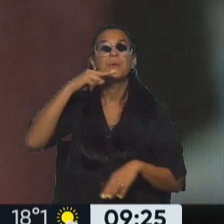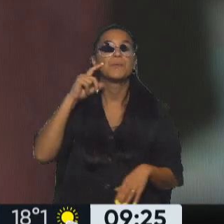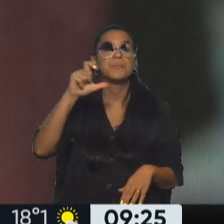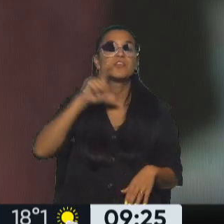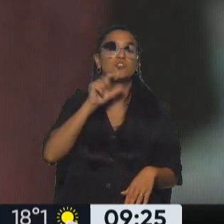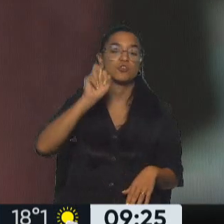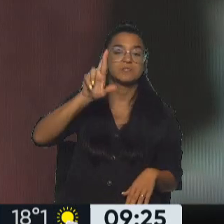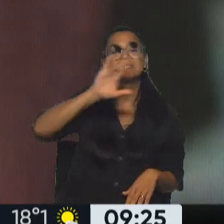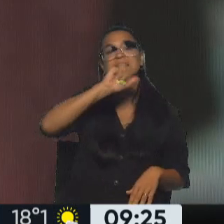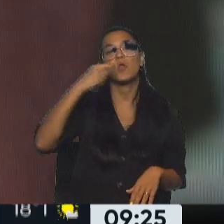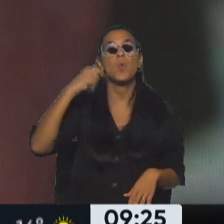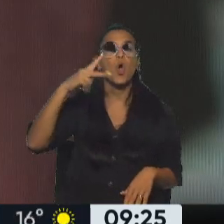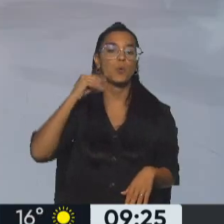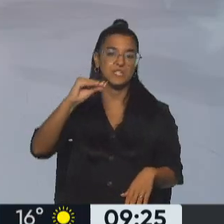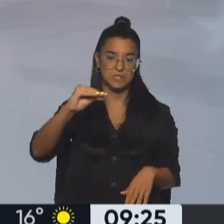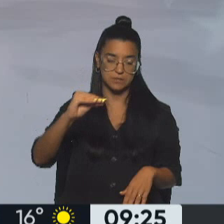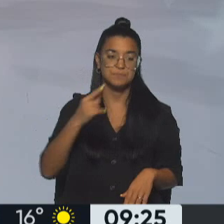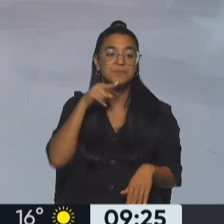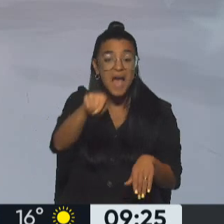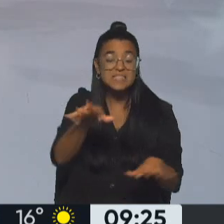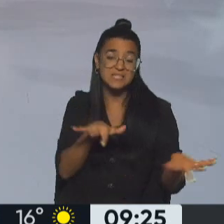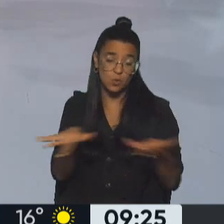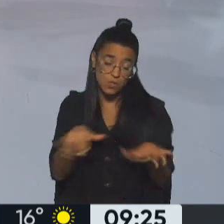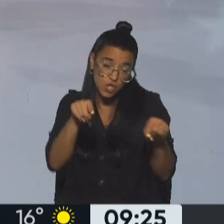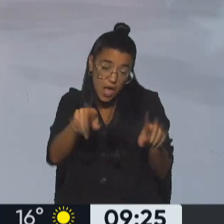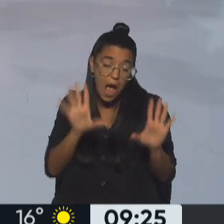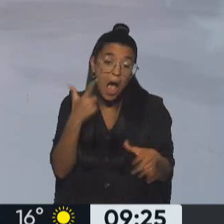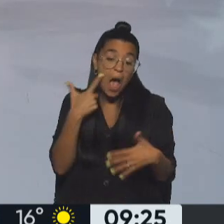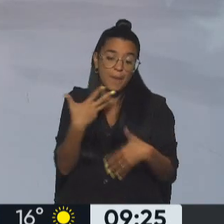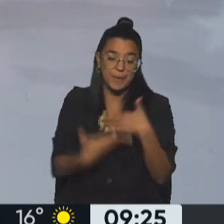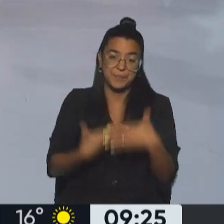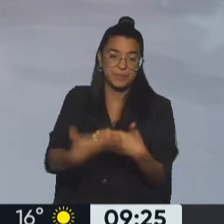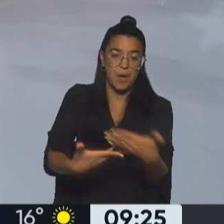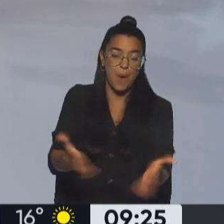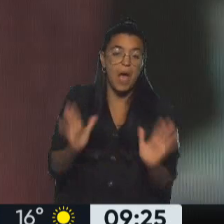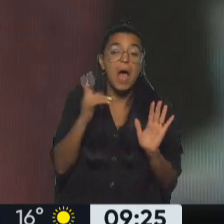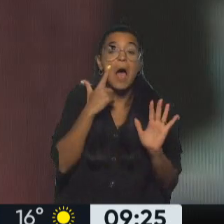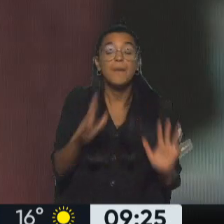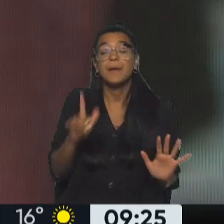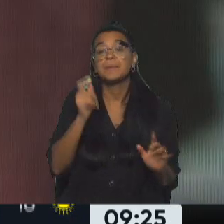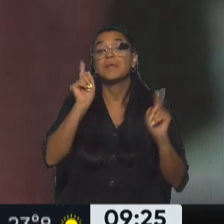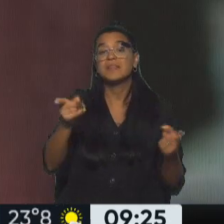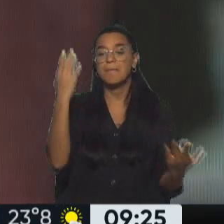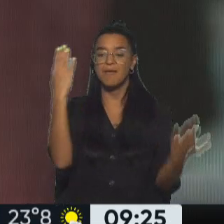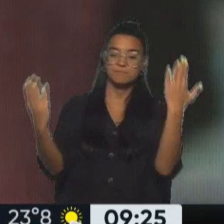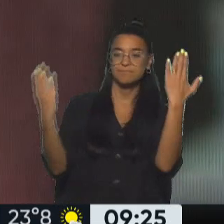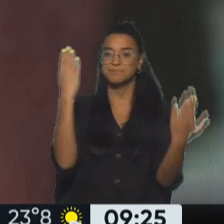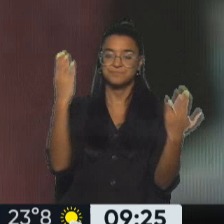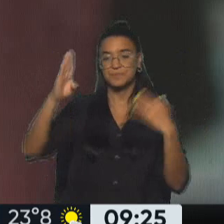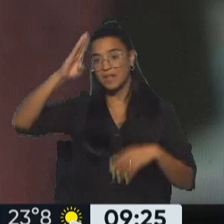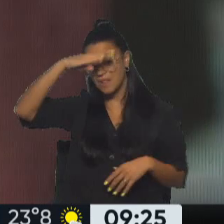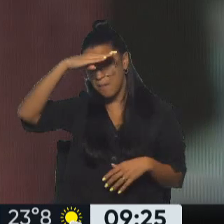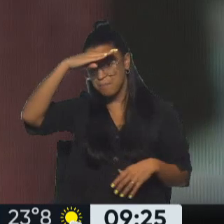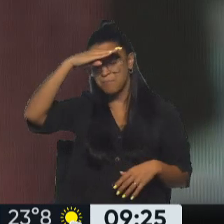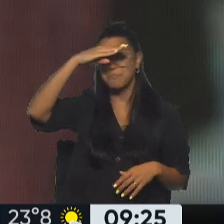yanukkovic bueno así está la situación vamos a ver cómo avanza la justicia si avanza y también los paralelismos con Donald